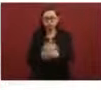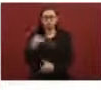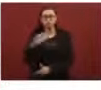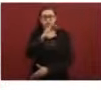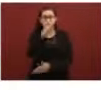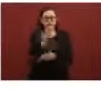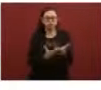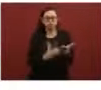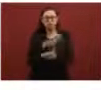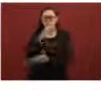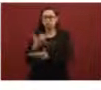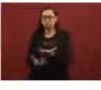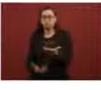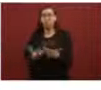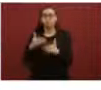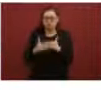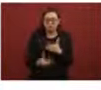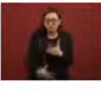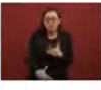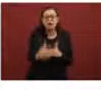contratación. Sí, uso el gerundio porque